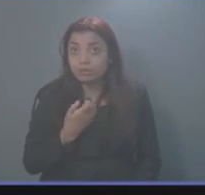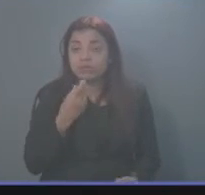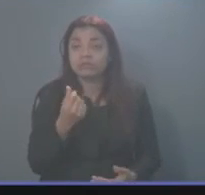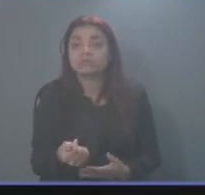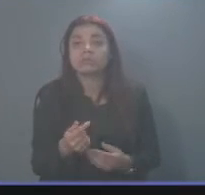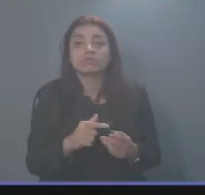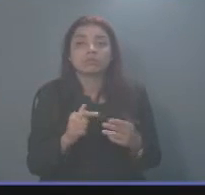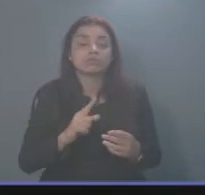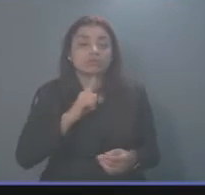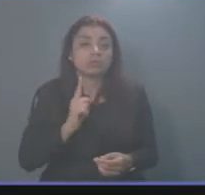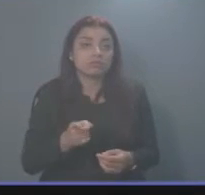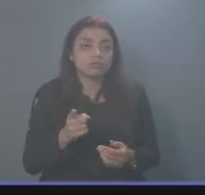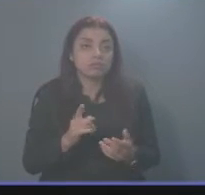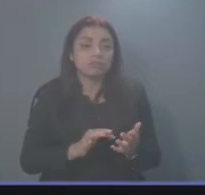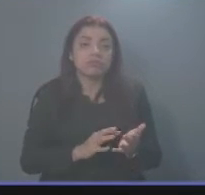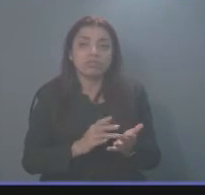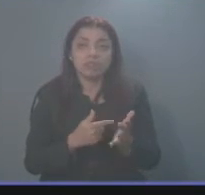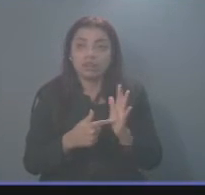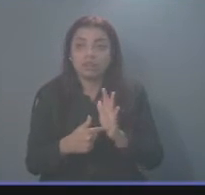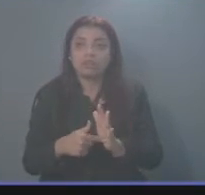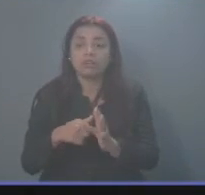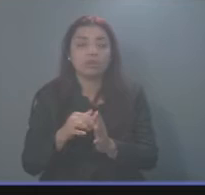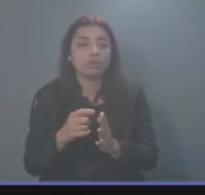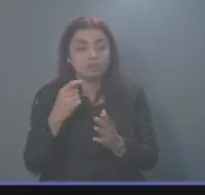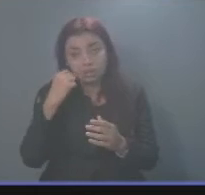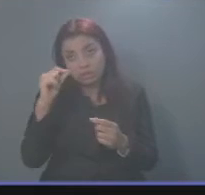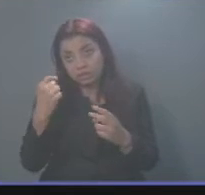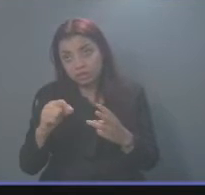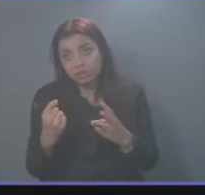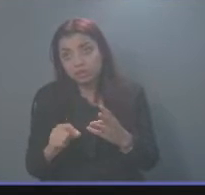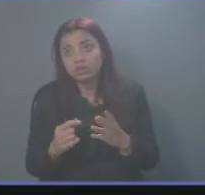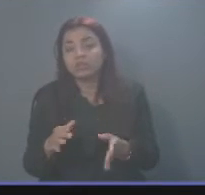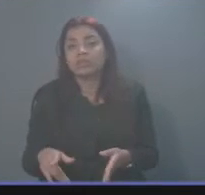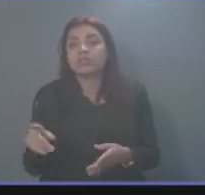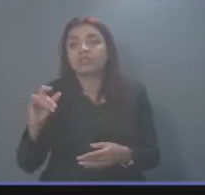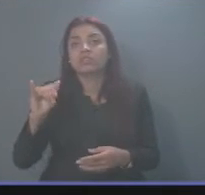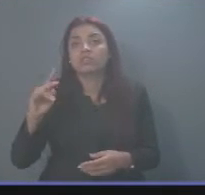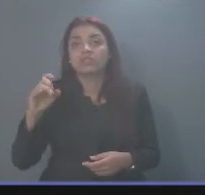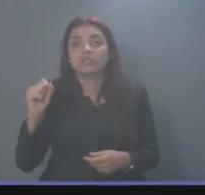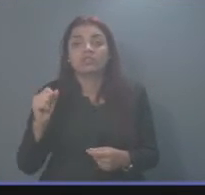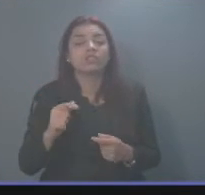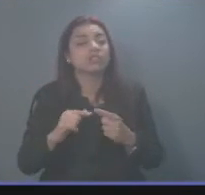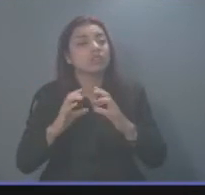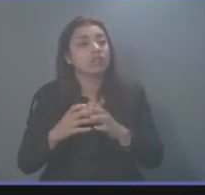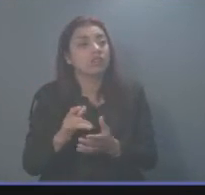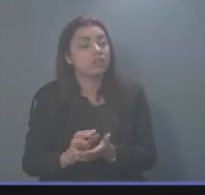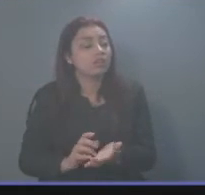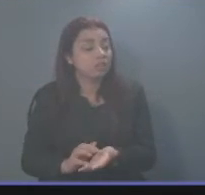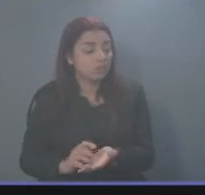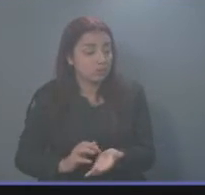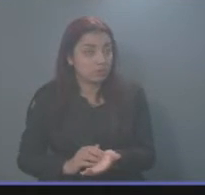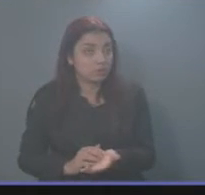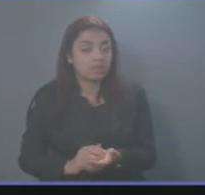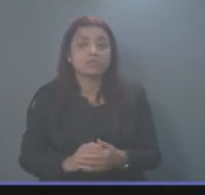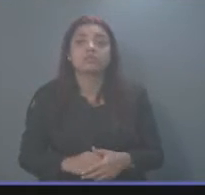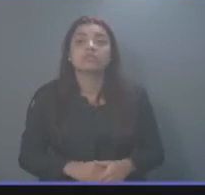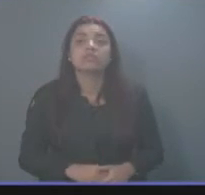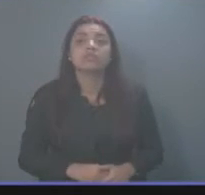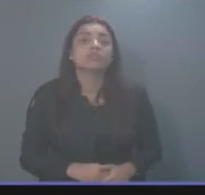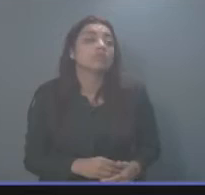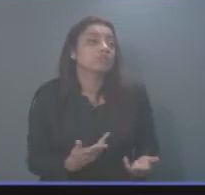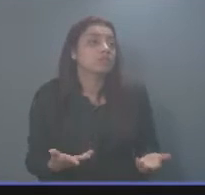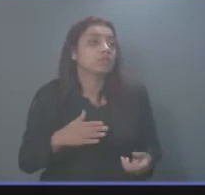las obligaciones de rendición de cuentas y auditorías realizadas por parte del INDES y la Corte de Cuentas.